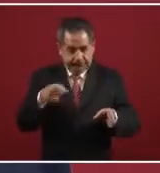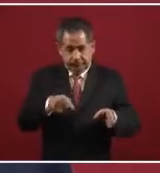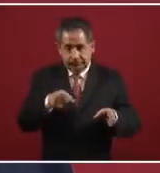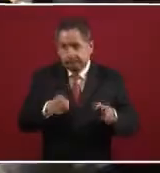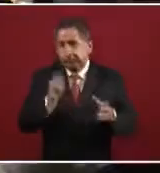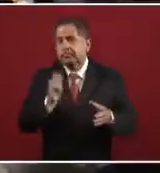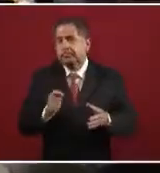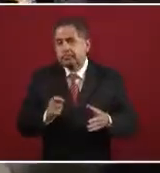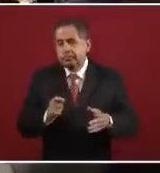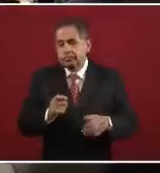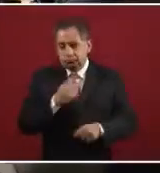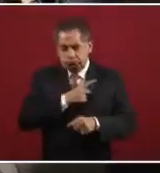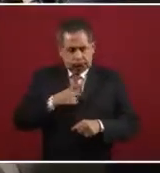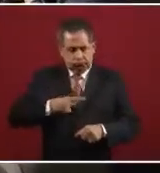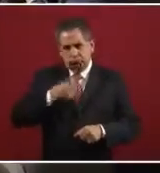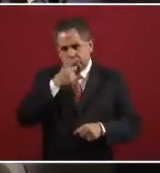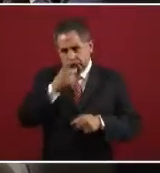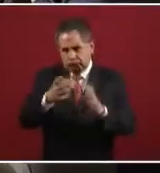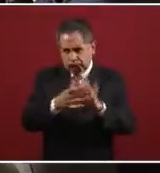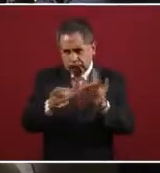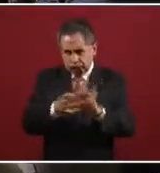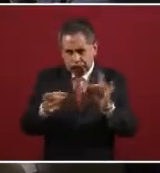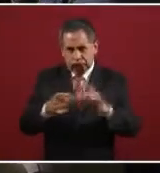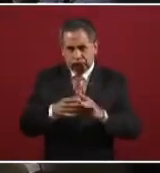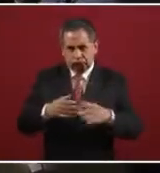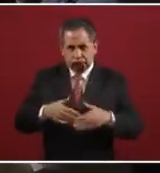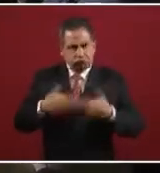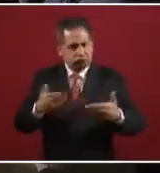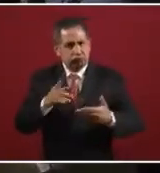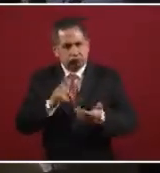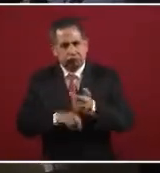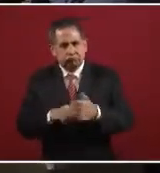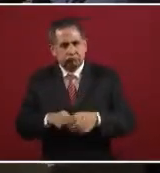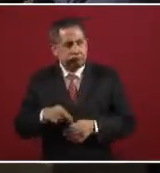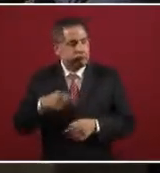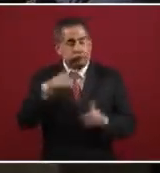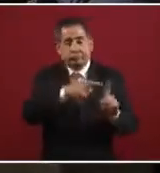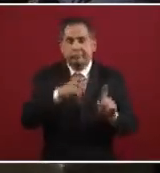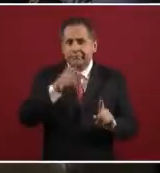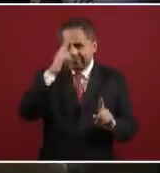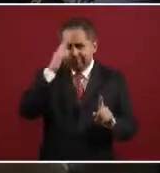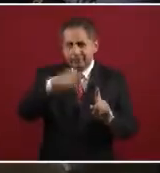hay que decir, el rey va desnudo,